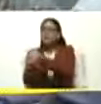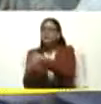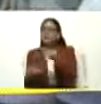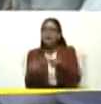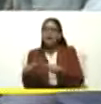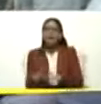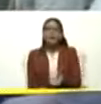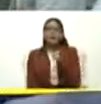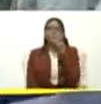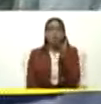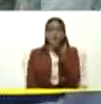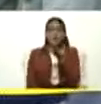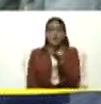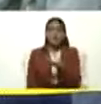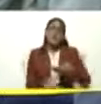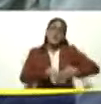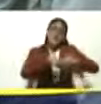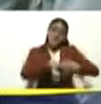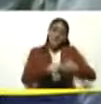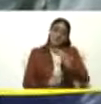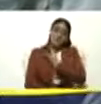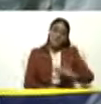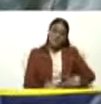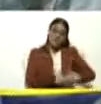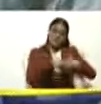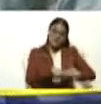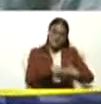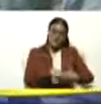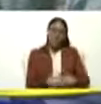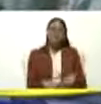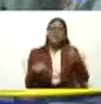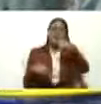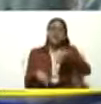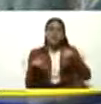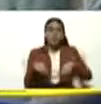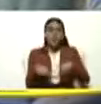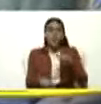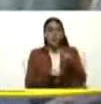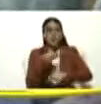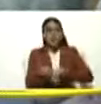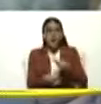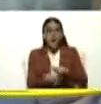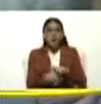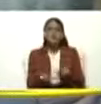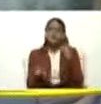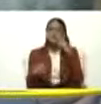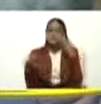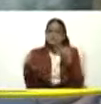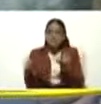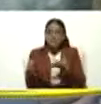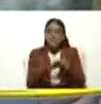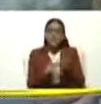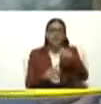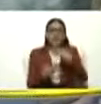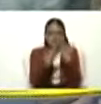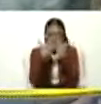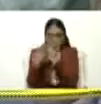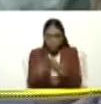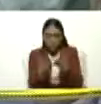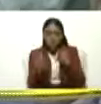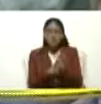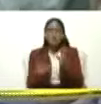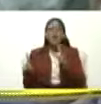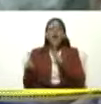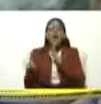Bueno, mi señor, primero, un placer conocerlo, ¿verdad? Y segundo, aquí le estamos experimentando con lo que vendría siendo la temperatura del agua, ¿verdad? A su punto de